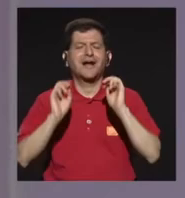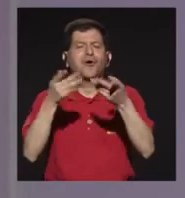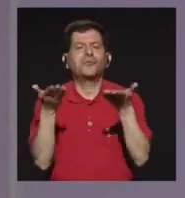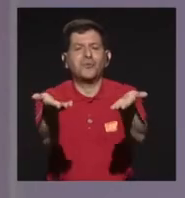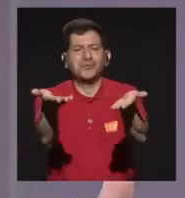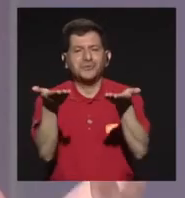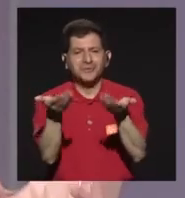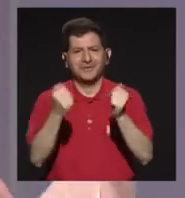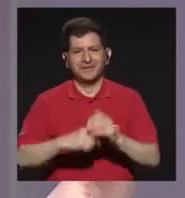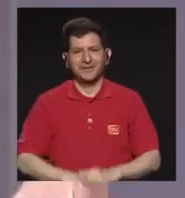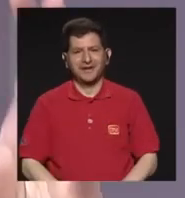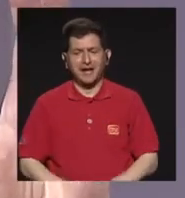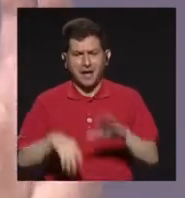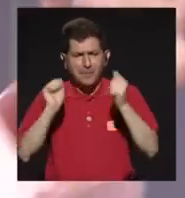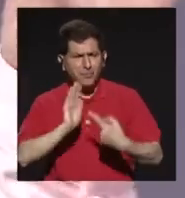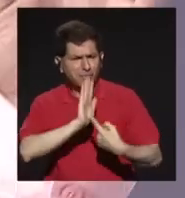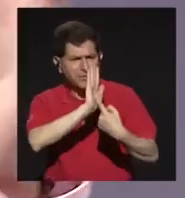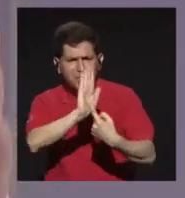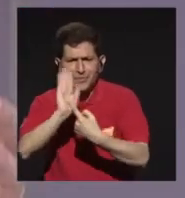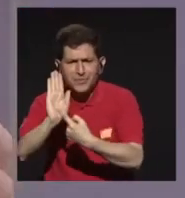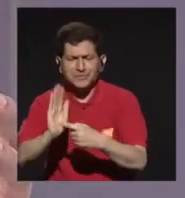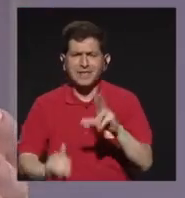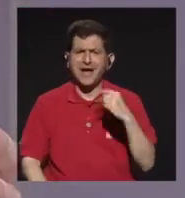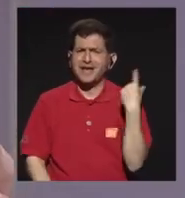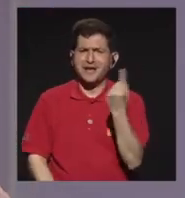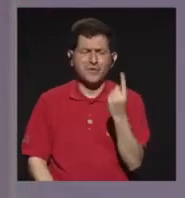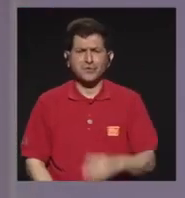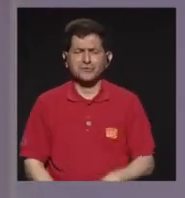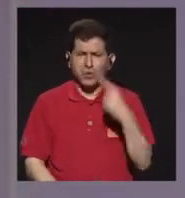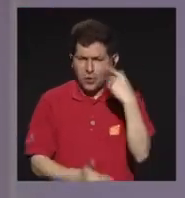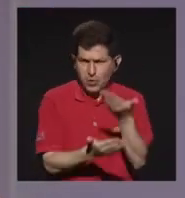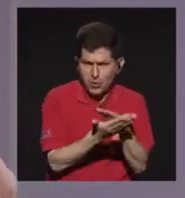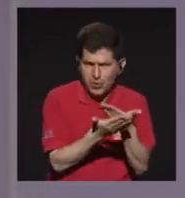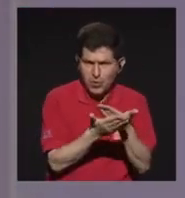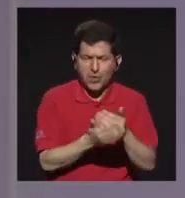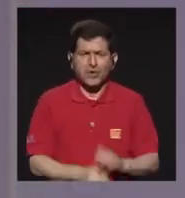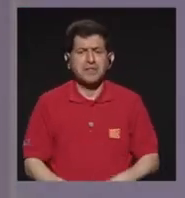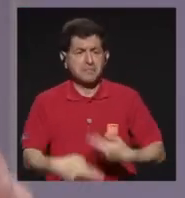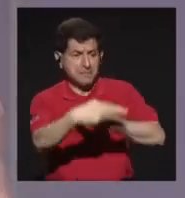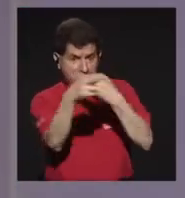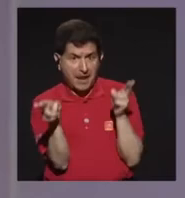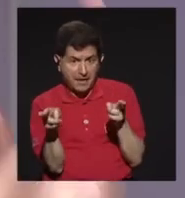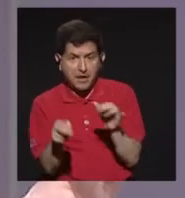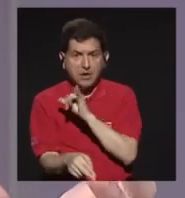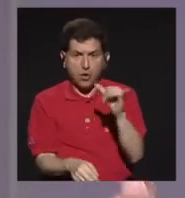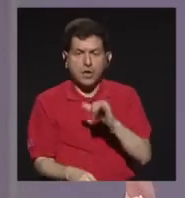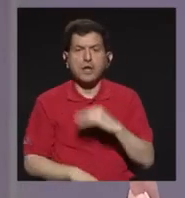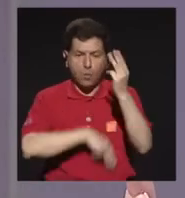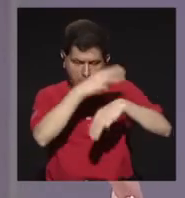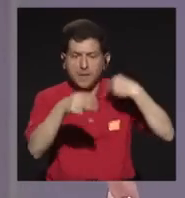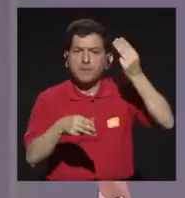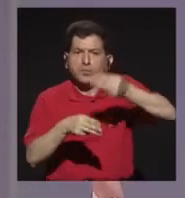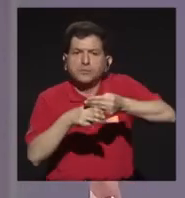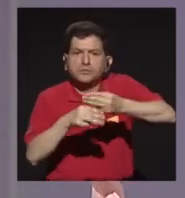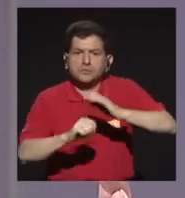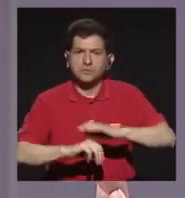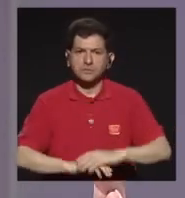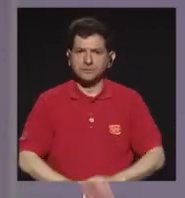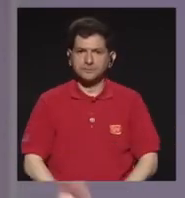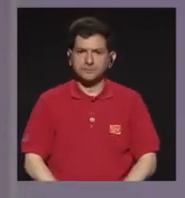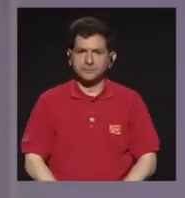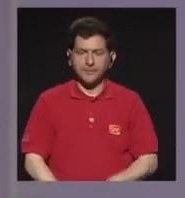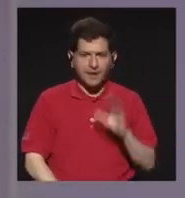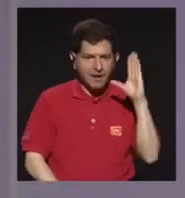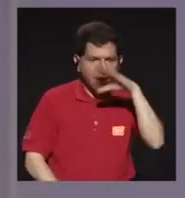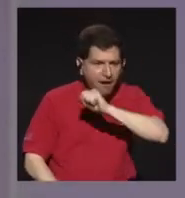eso, rescatar no solamente los testimonios a nivel regional, sino a nivel mundial, y